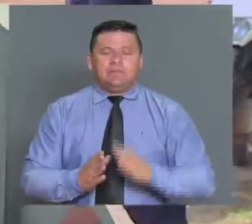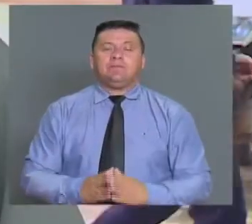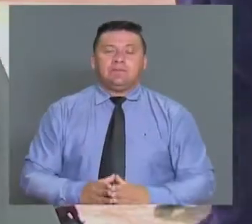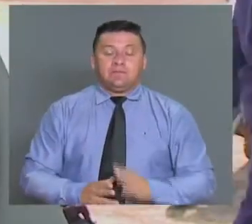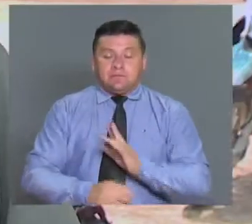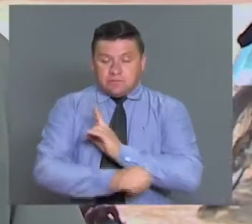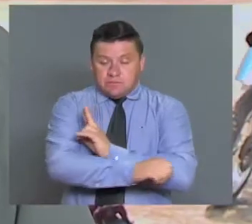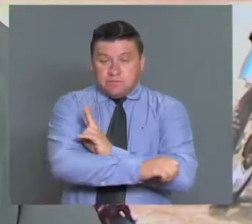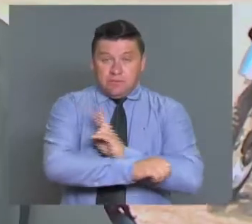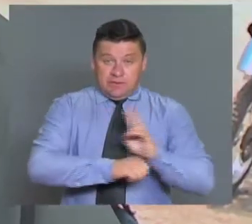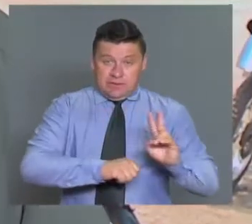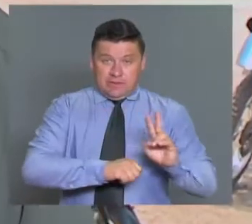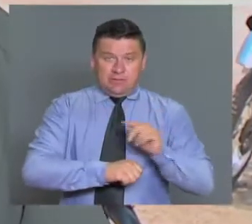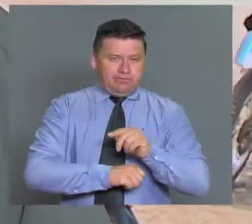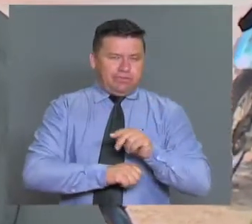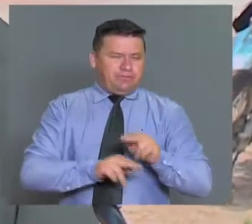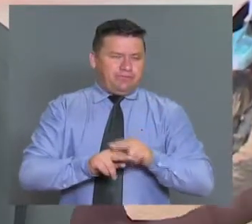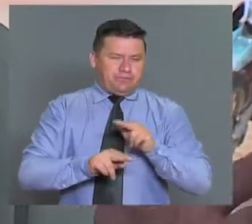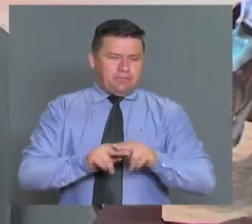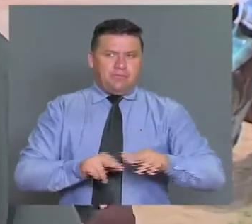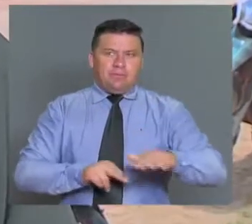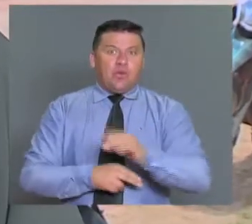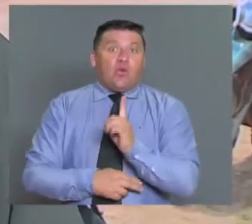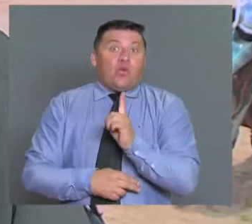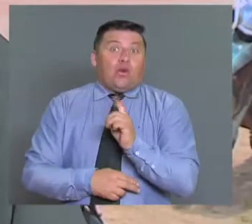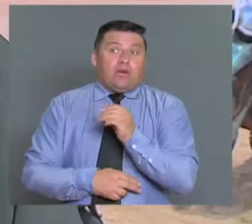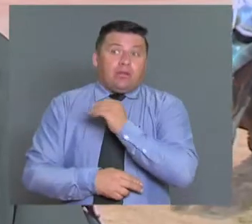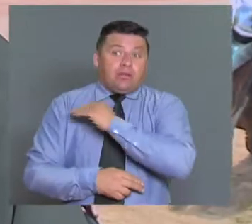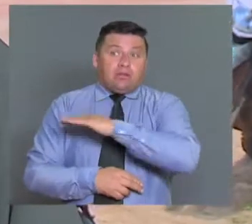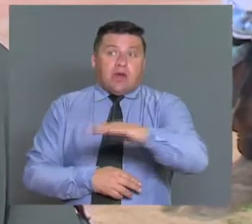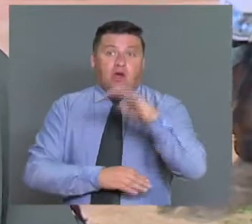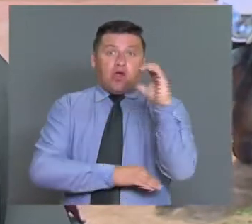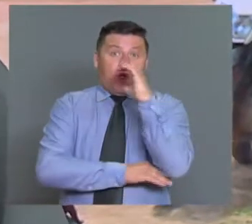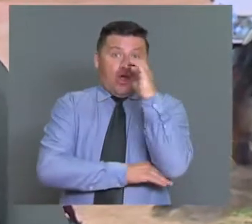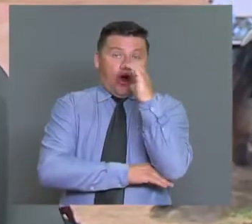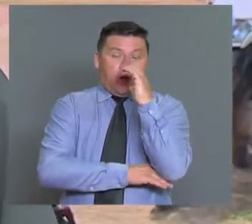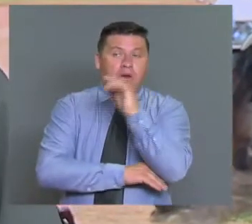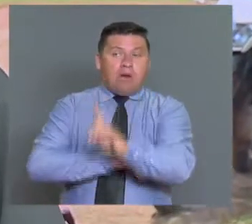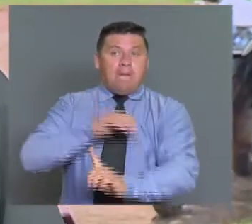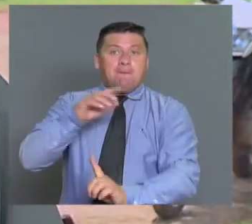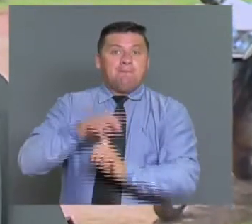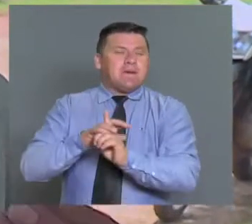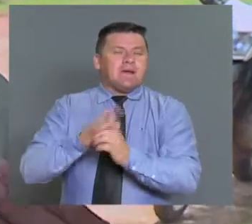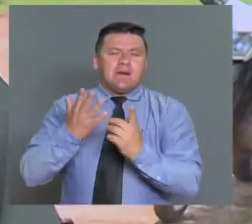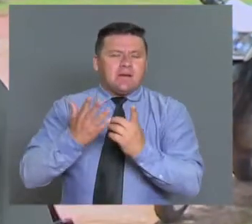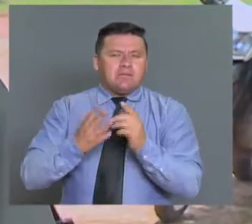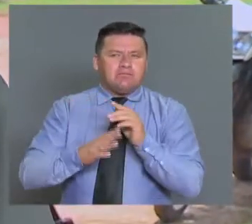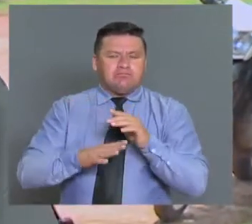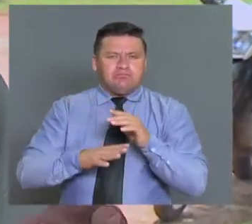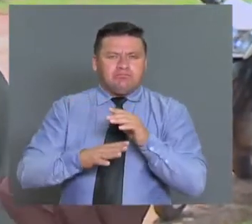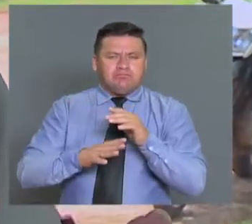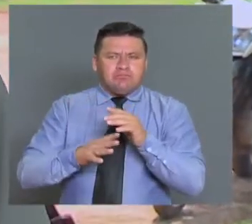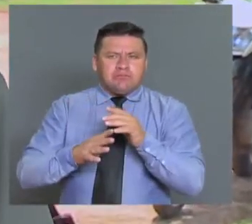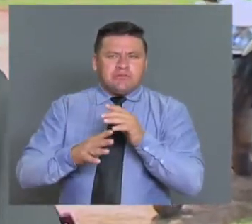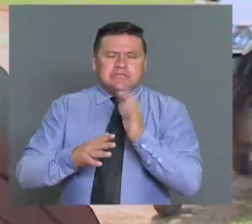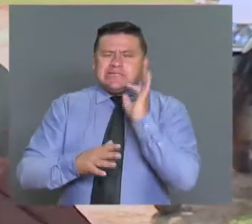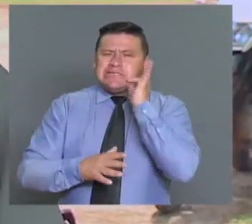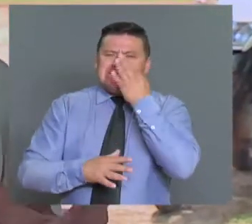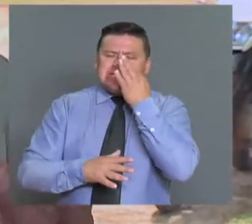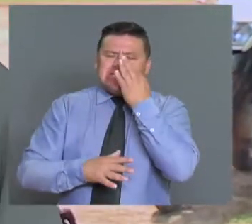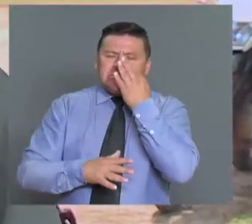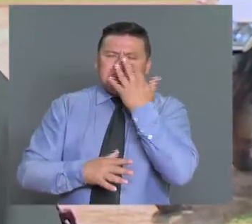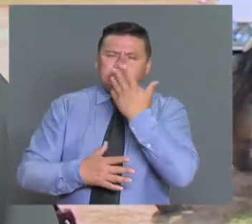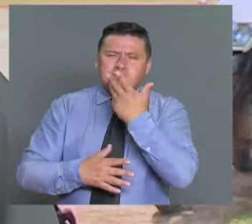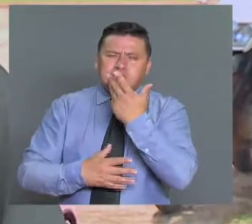El Bichada, por su naturaleza, es la única tierra que tiene Colombia para generar una explotación en la riqueza